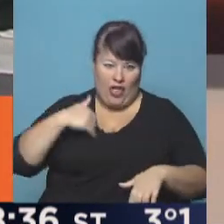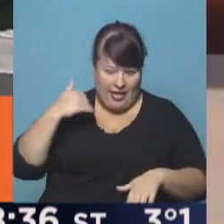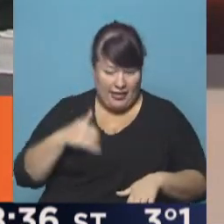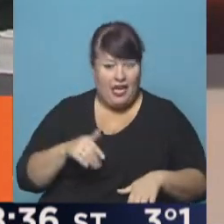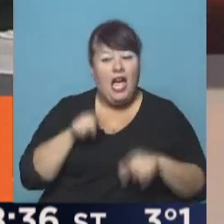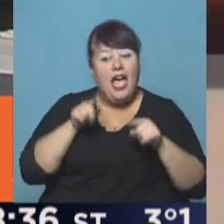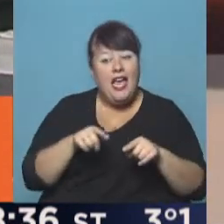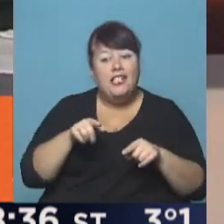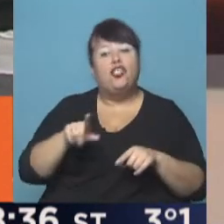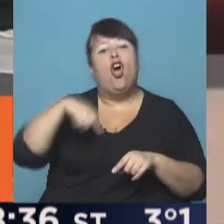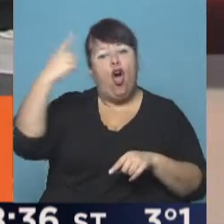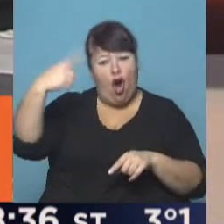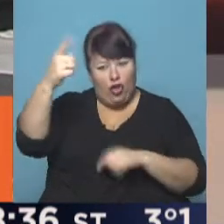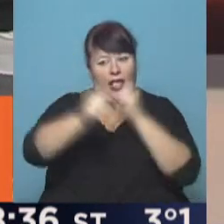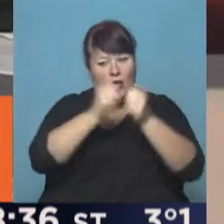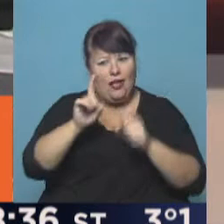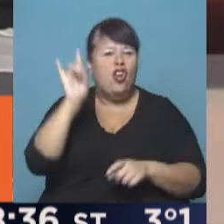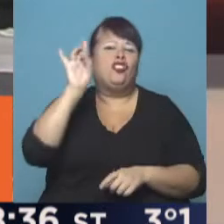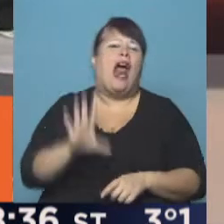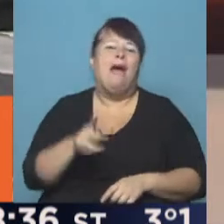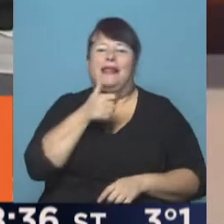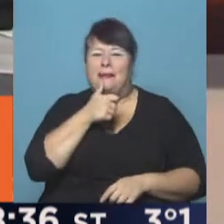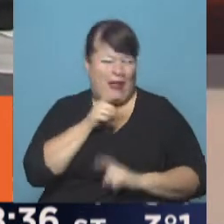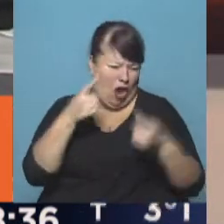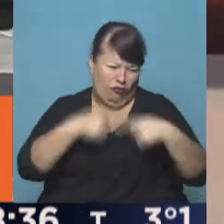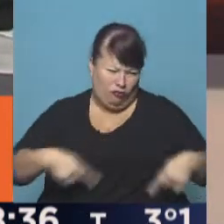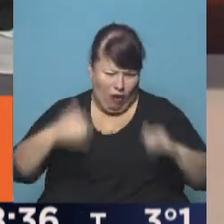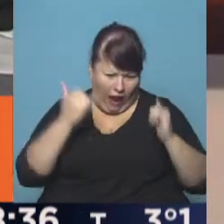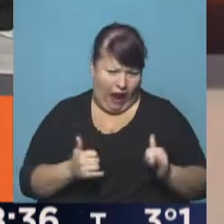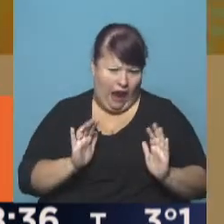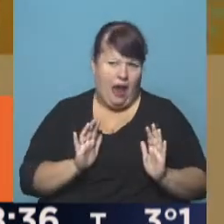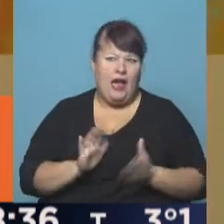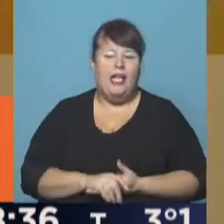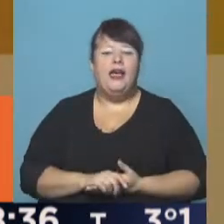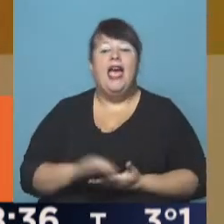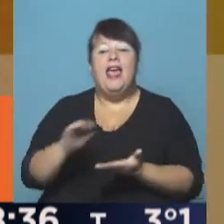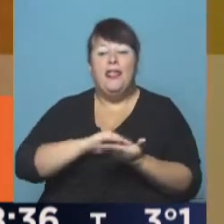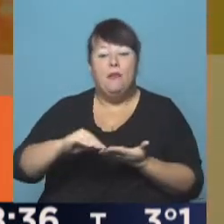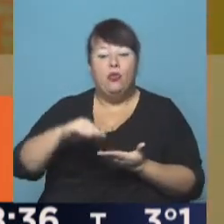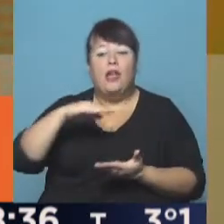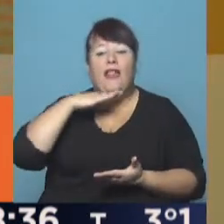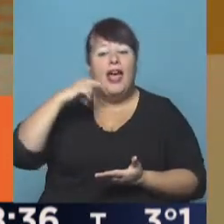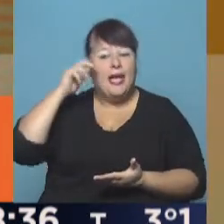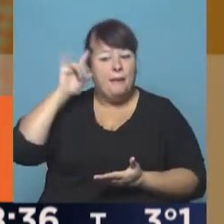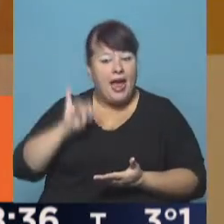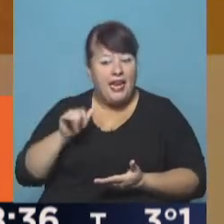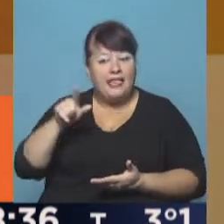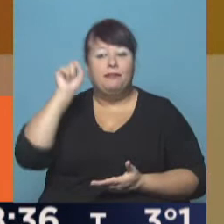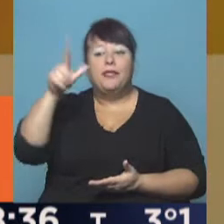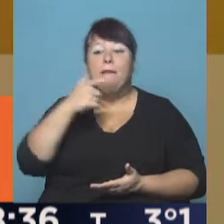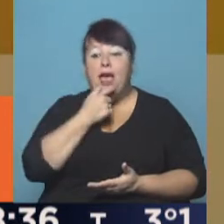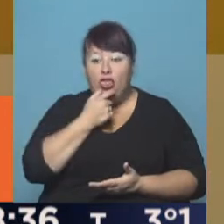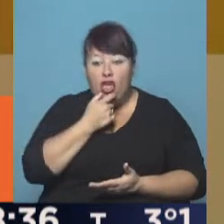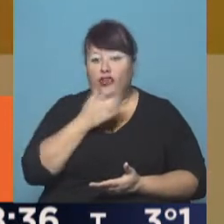porque esto sucede en otras industrias no sucede solamente en el mate la diputada de jiménez de la de mendoza